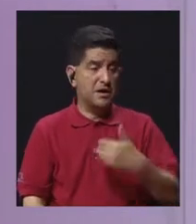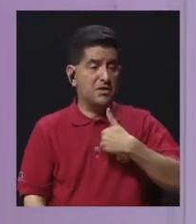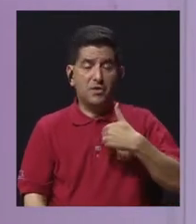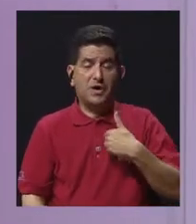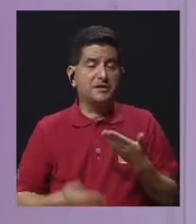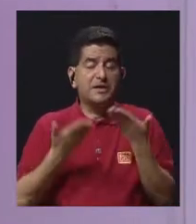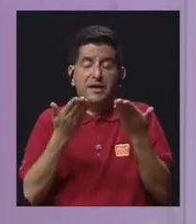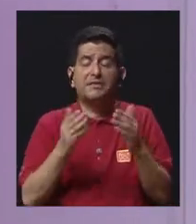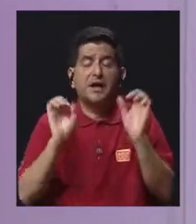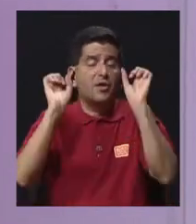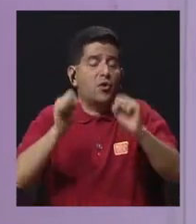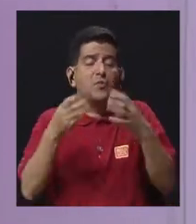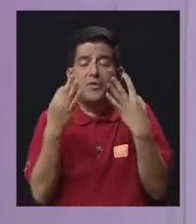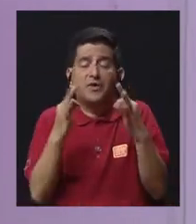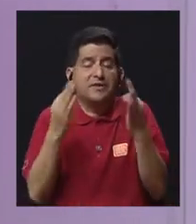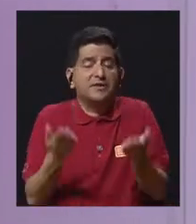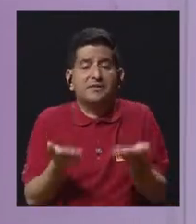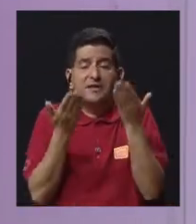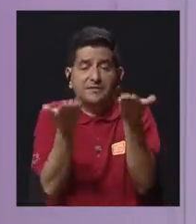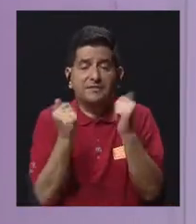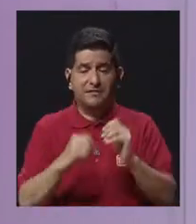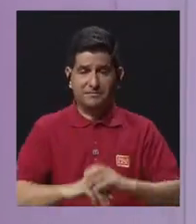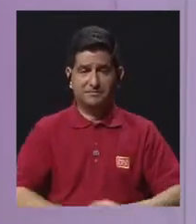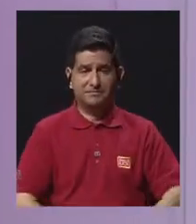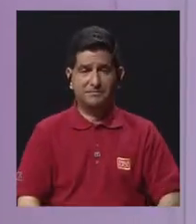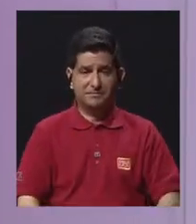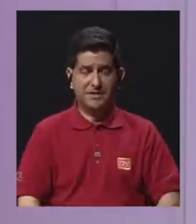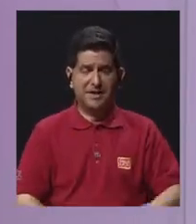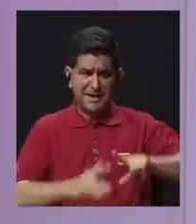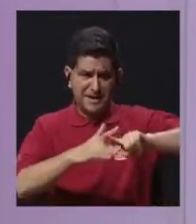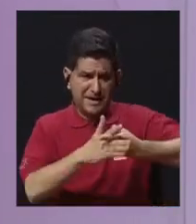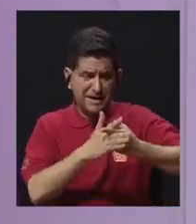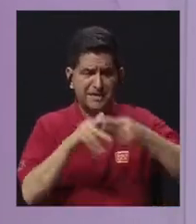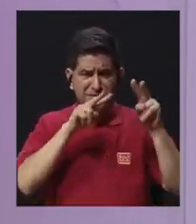trabajamos, damos lo que tenemos y lo que podemos.